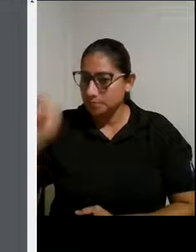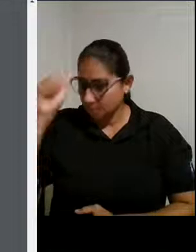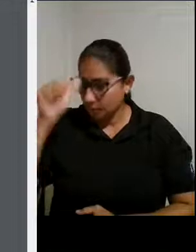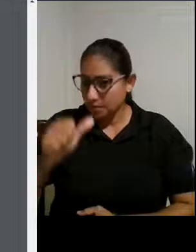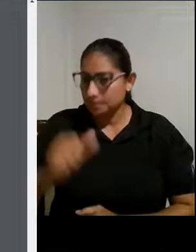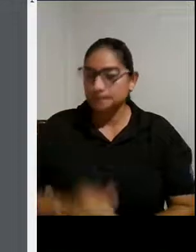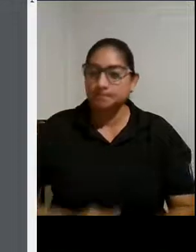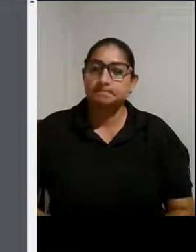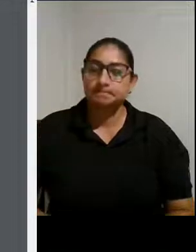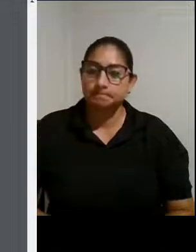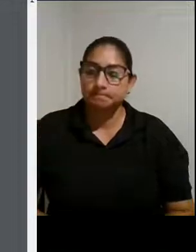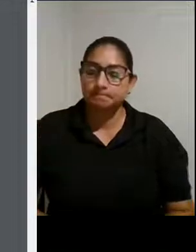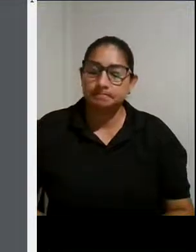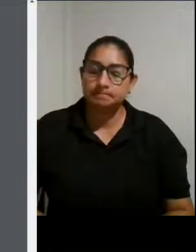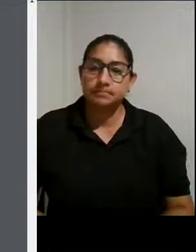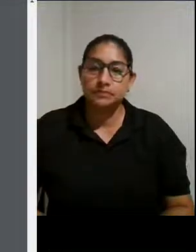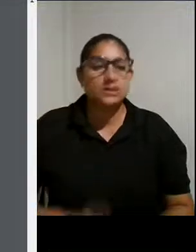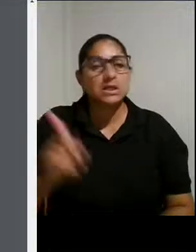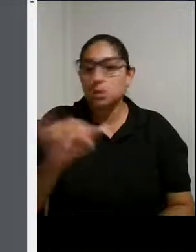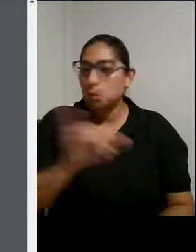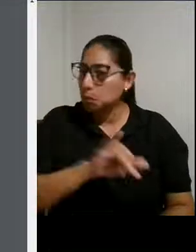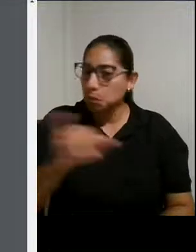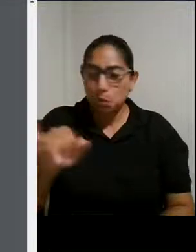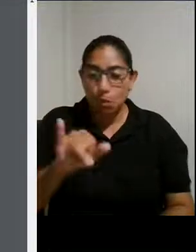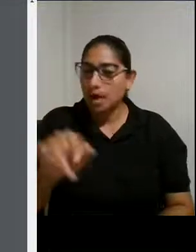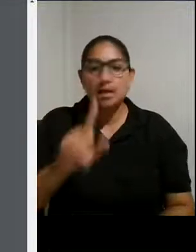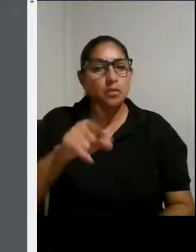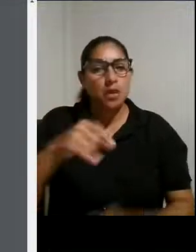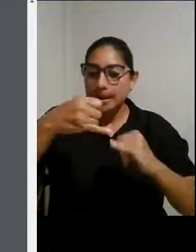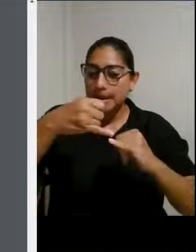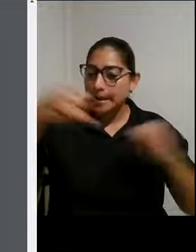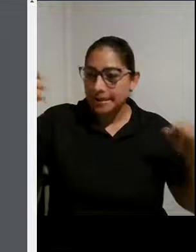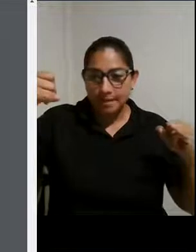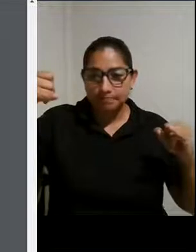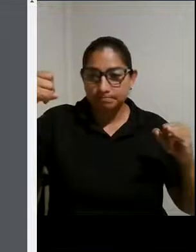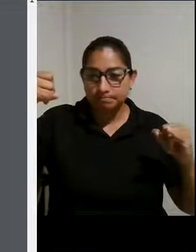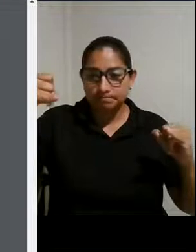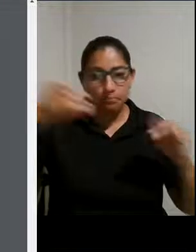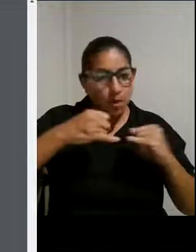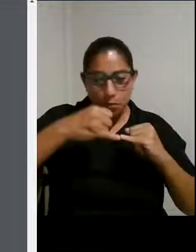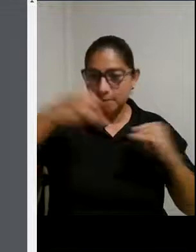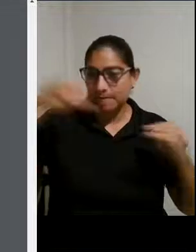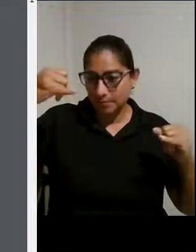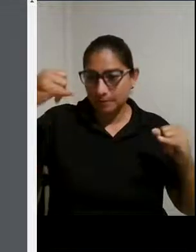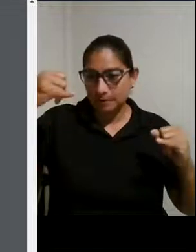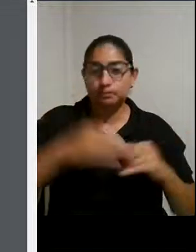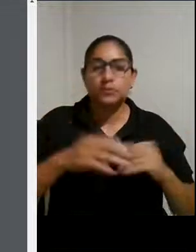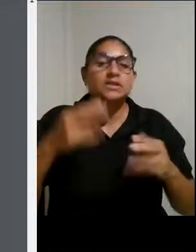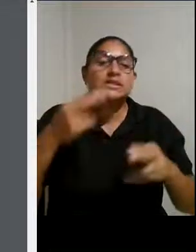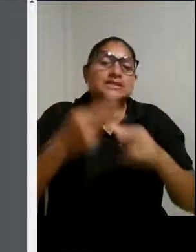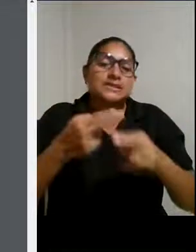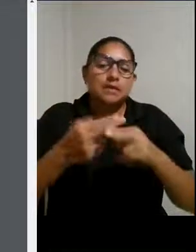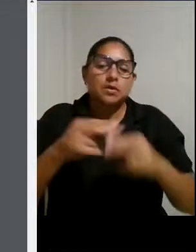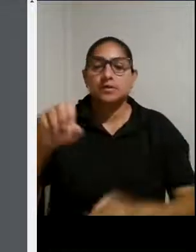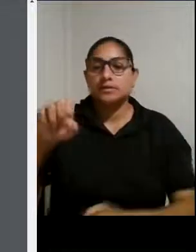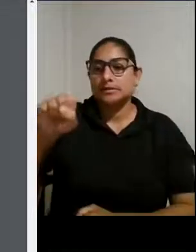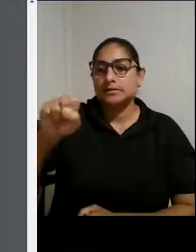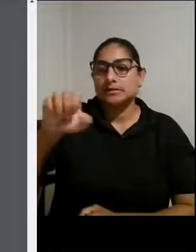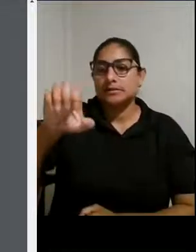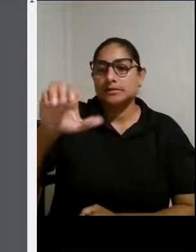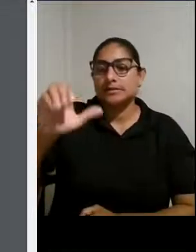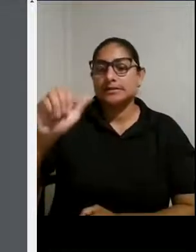geométricamente estamos calculando la pendiente de una recta que nosotros llamamos secante que está